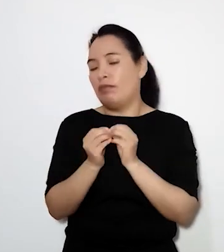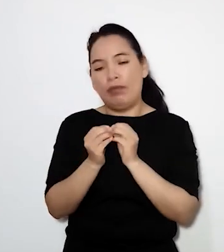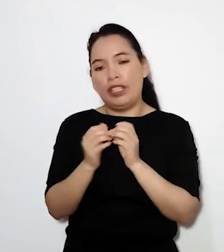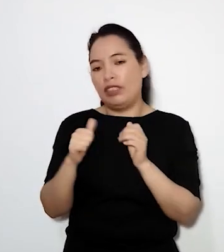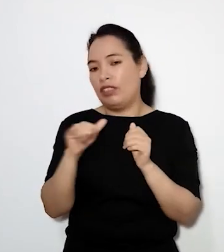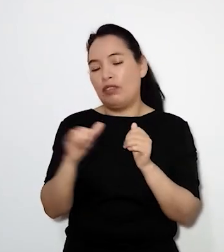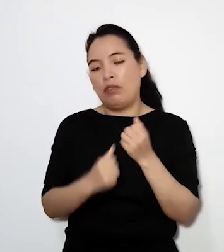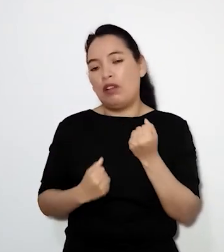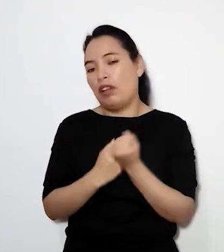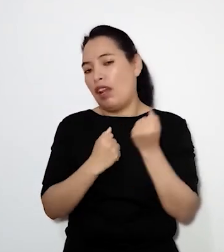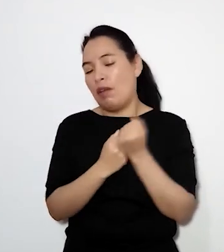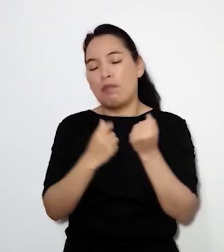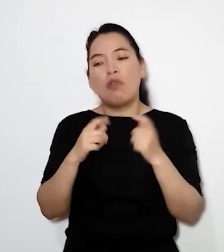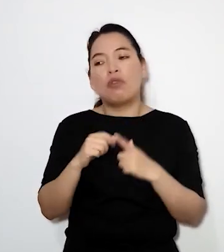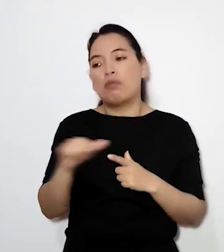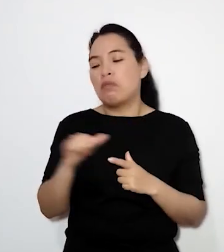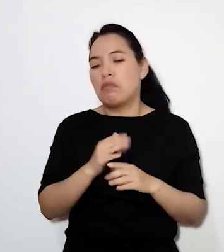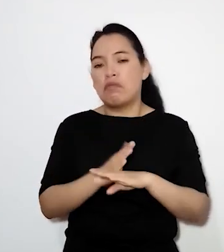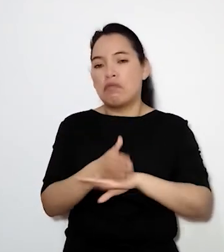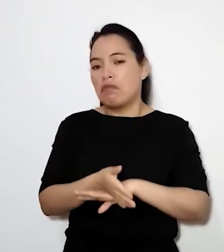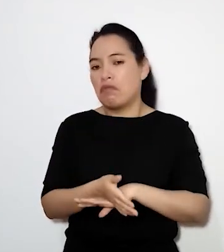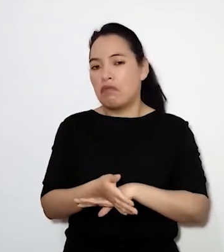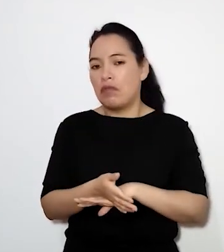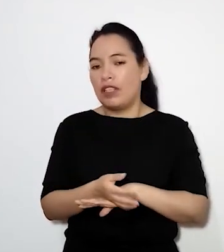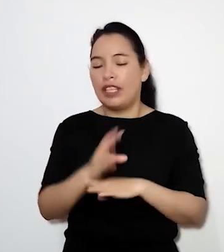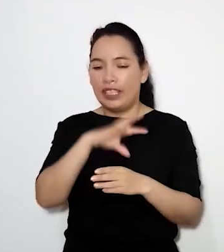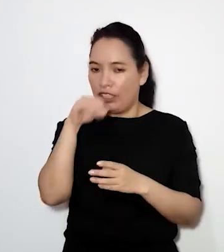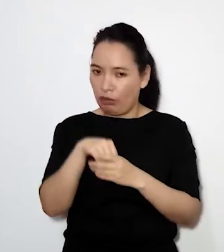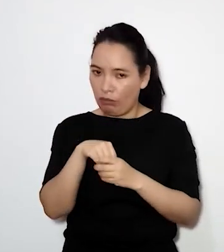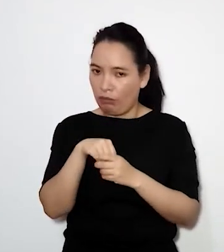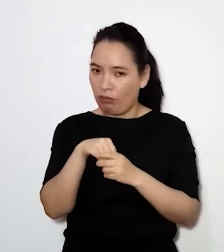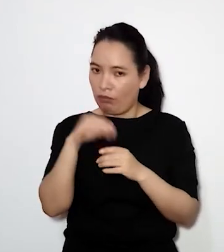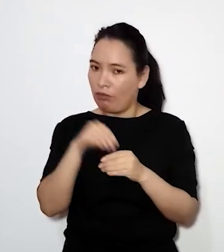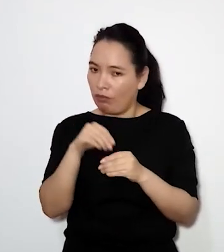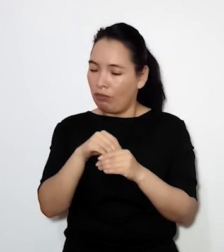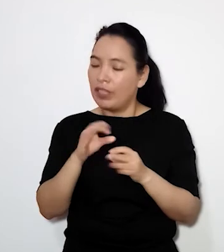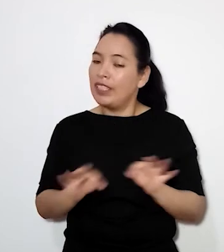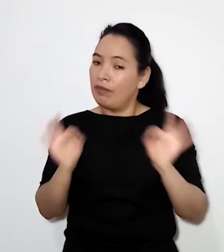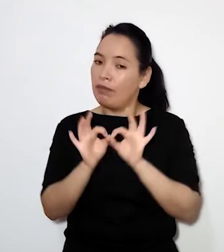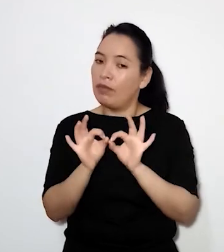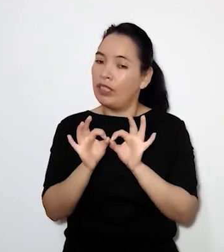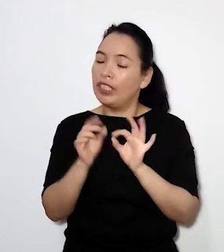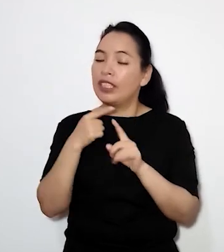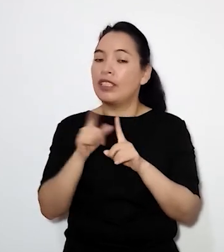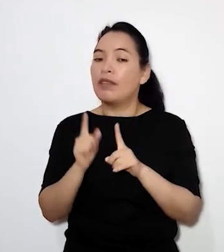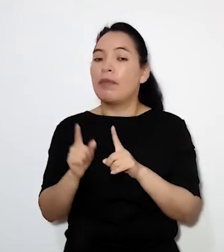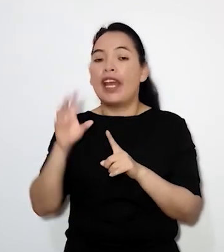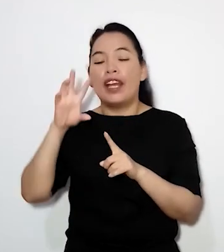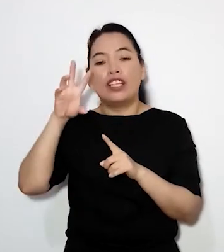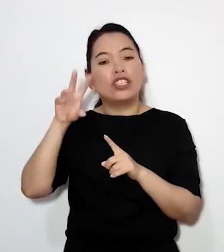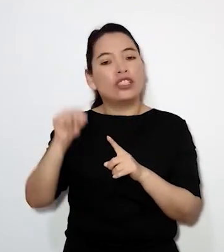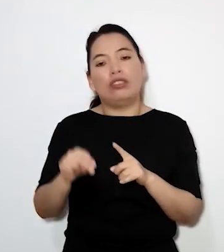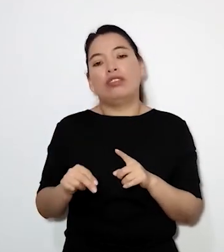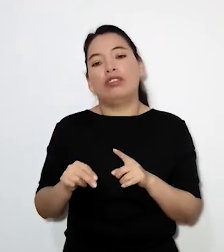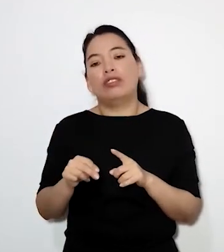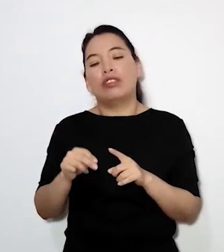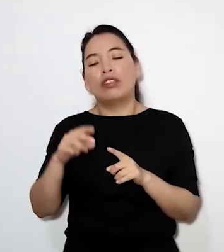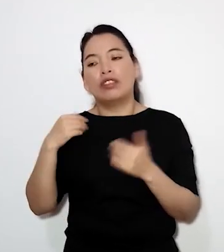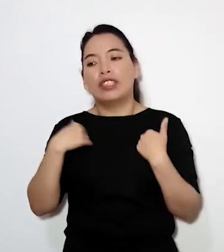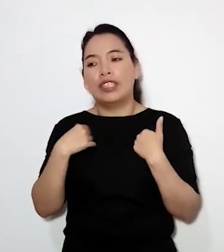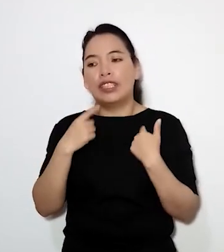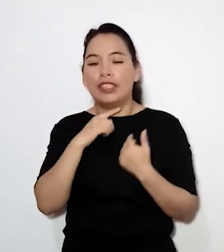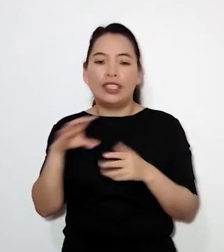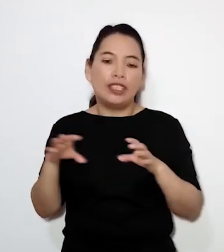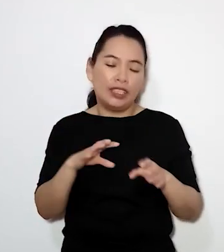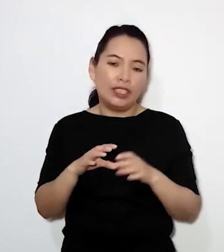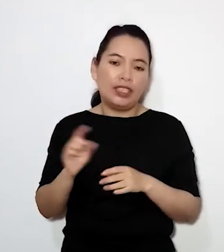que se tiene que incorporar, pero es un elemento que no debería de evitar que una persona ya de por sí, que un